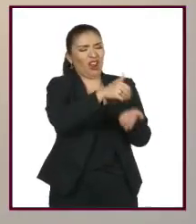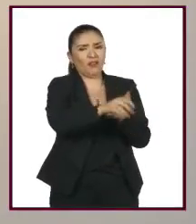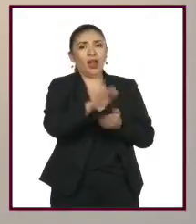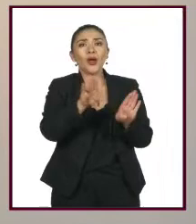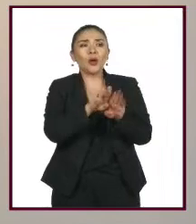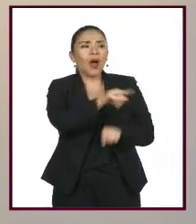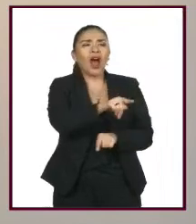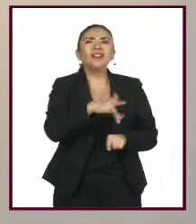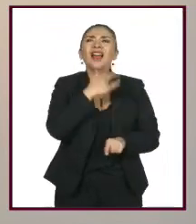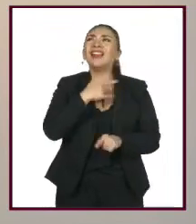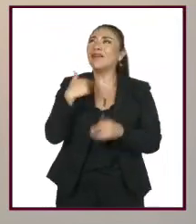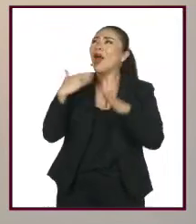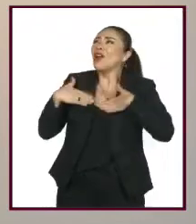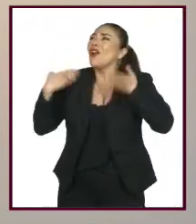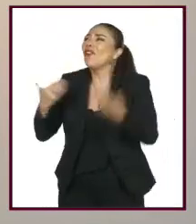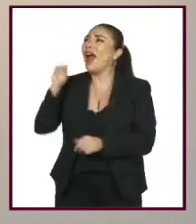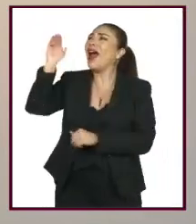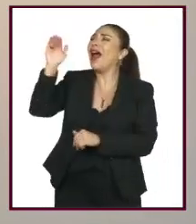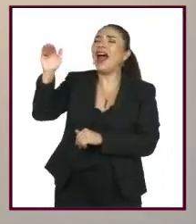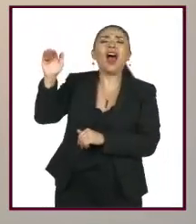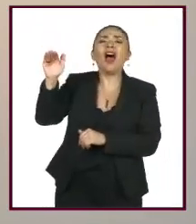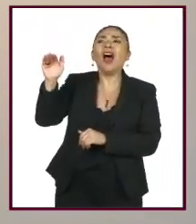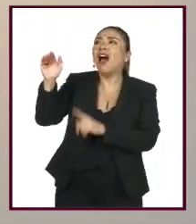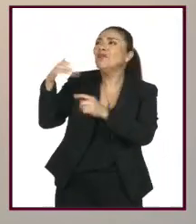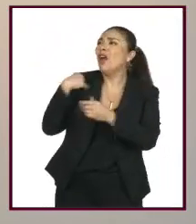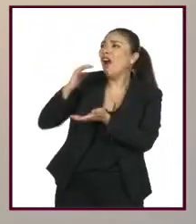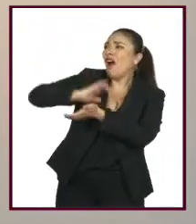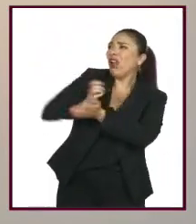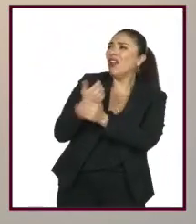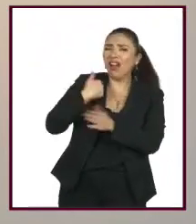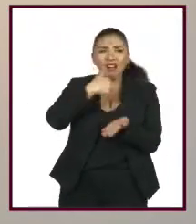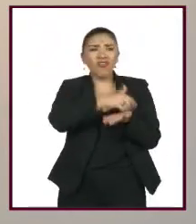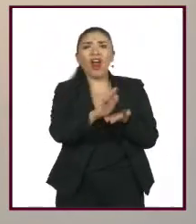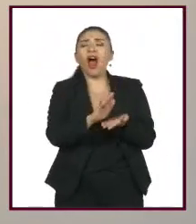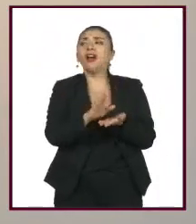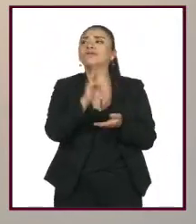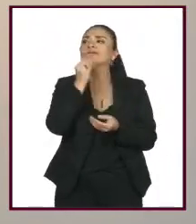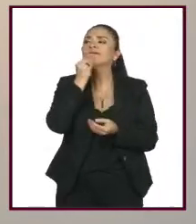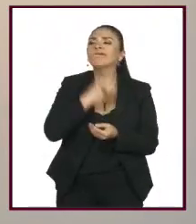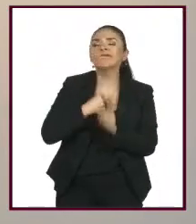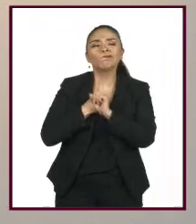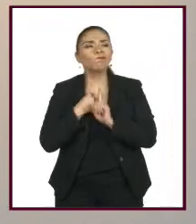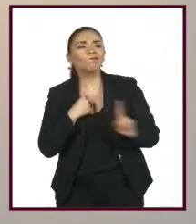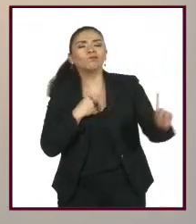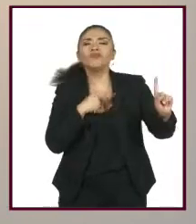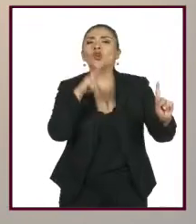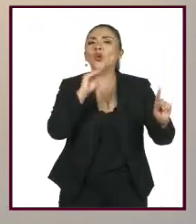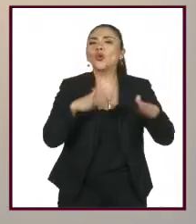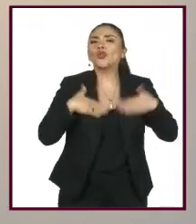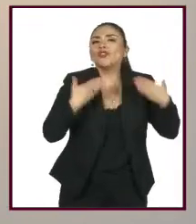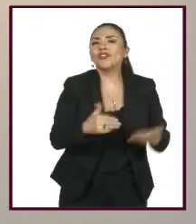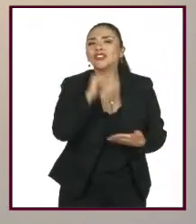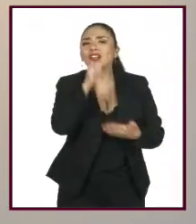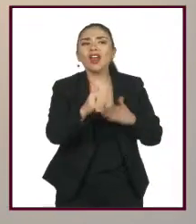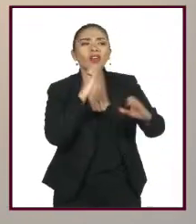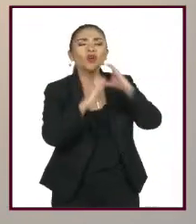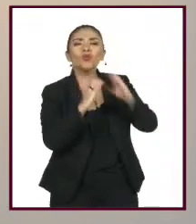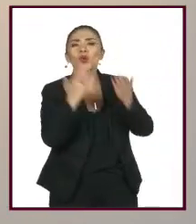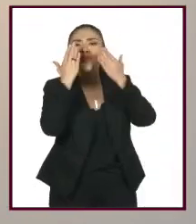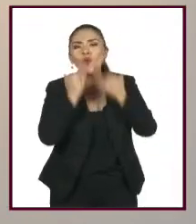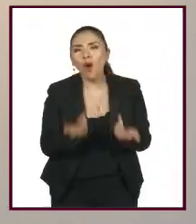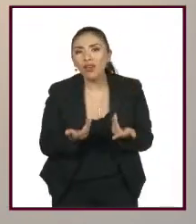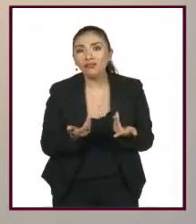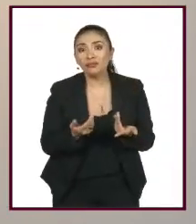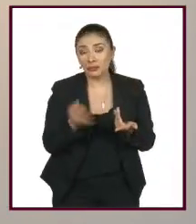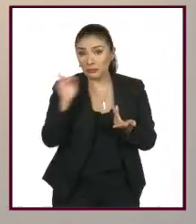confianza en la o el adolescente, hace que se aleje y que perdamos esa relación de confianza con los adolescentes, ¿no? Entonces,